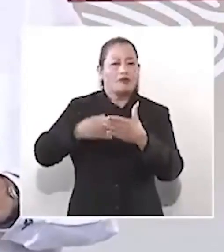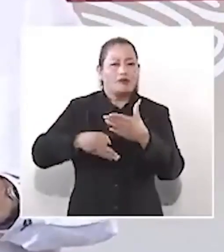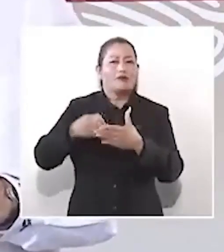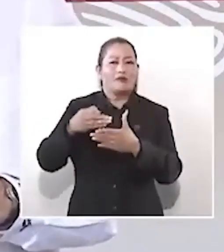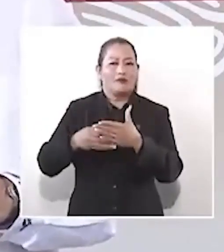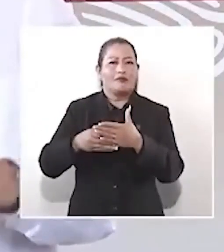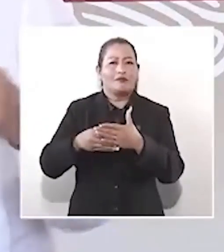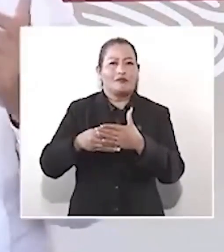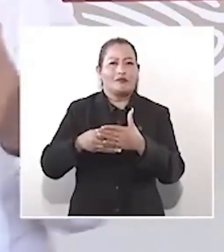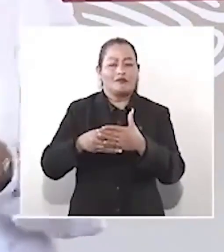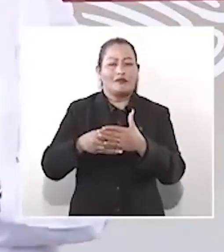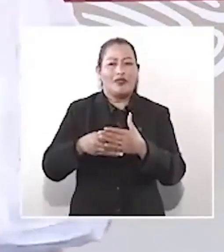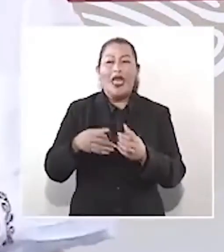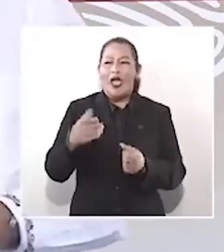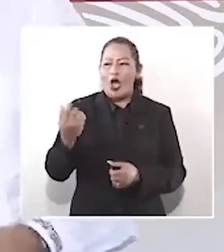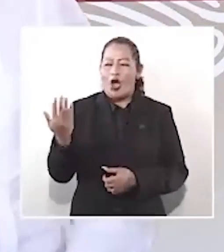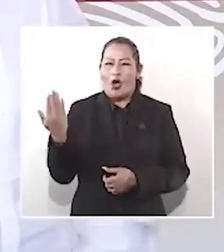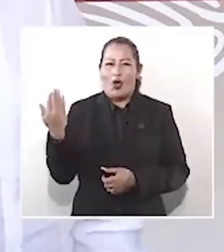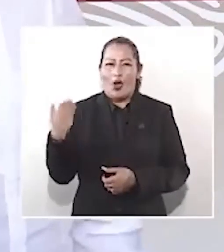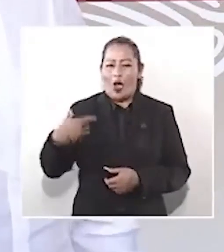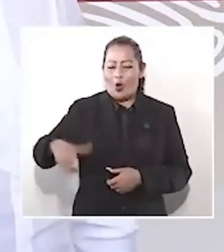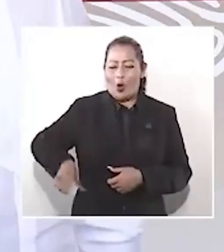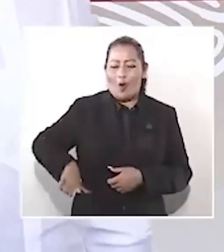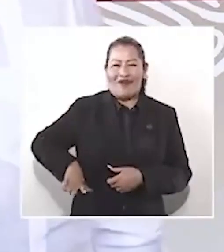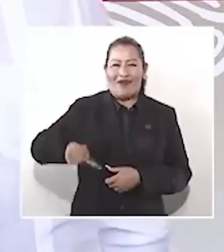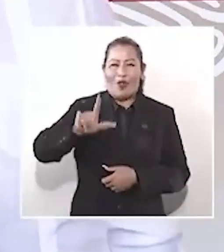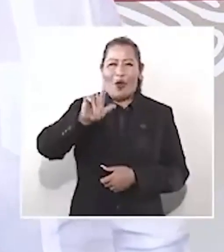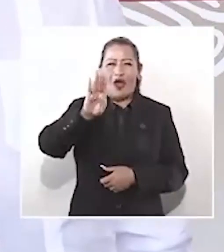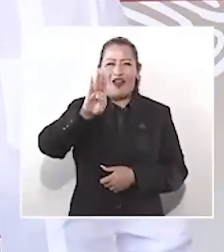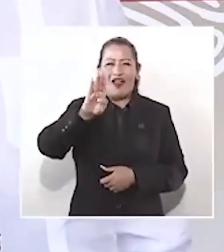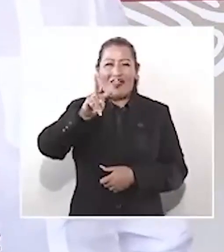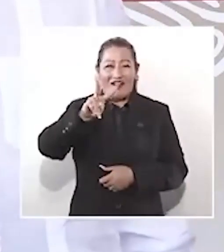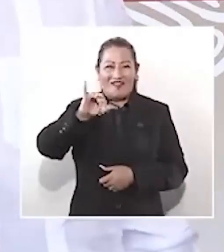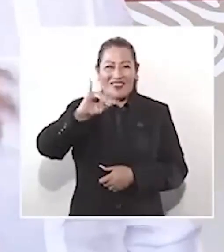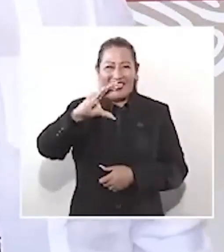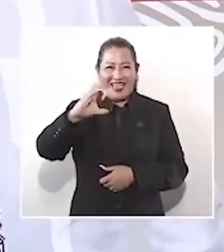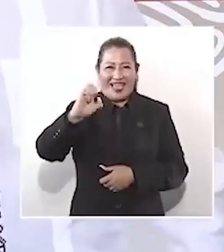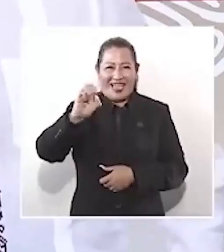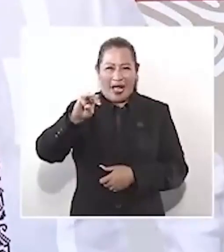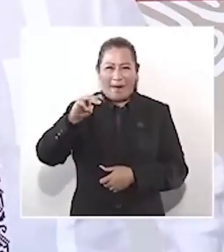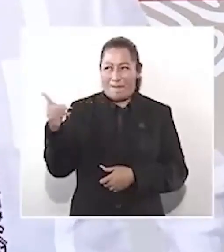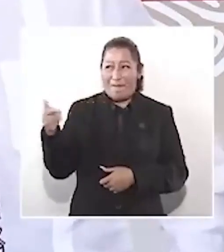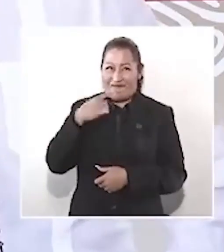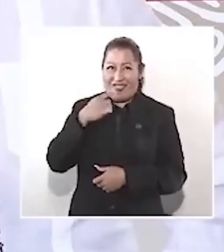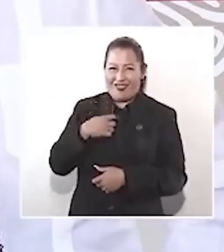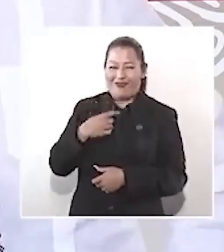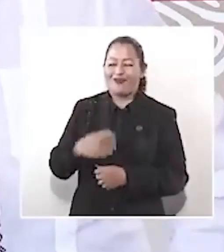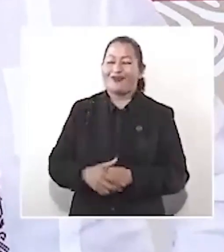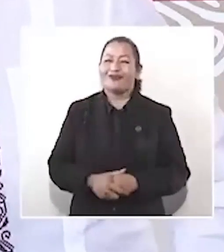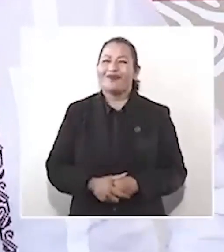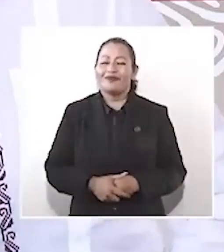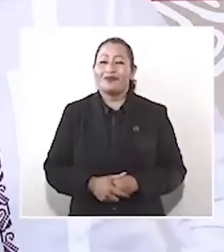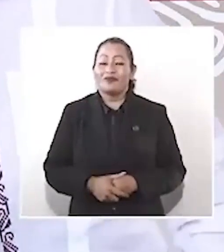en la marcha para los hermanos CONCAC.